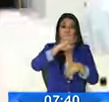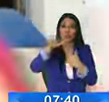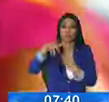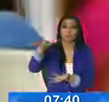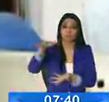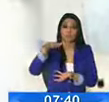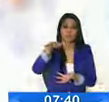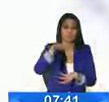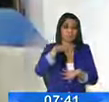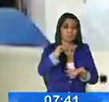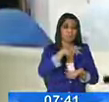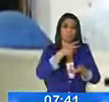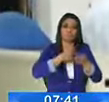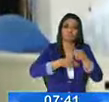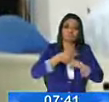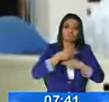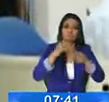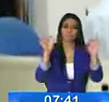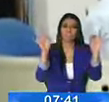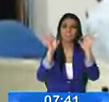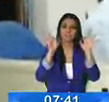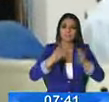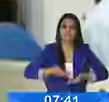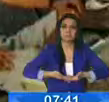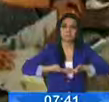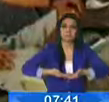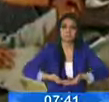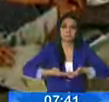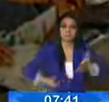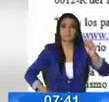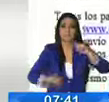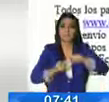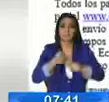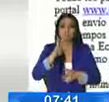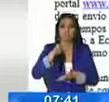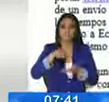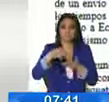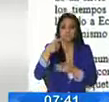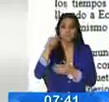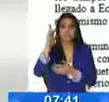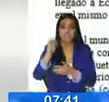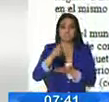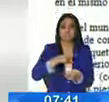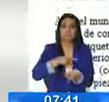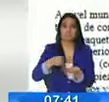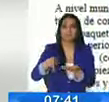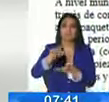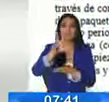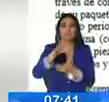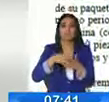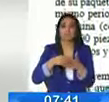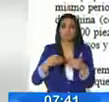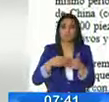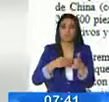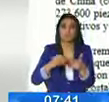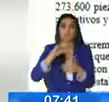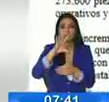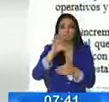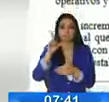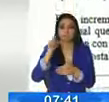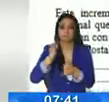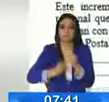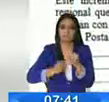el ecuador por comercio electrónico con un peso de hasta dos mil gramos deberán cancelar una tarifa de tres dólares con 51 centavos